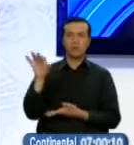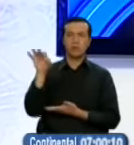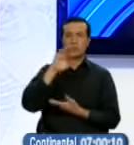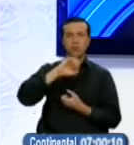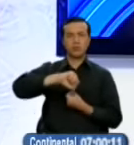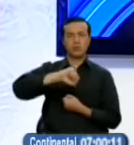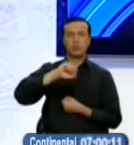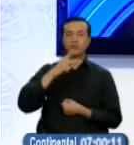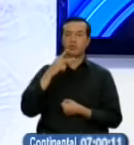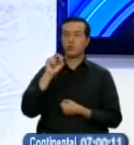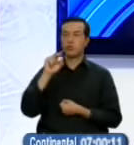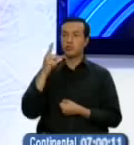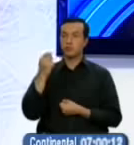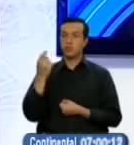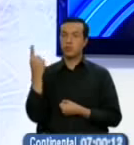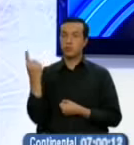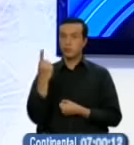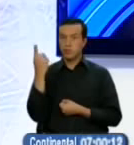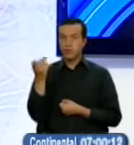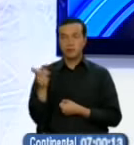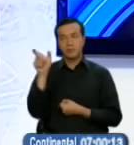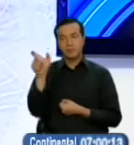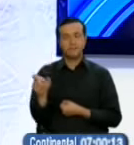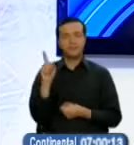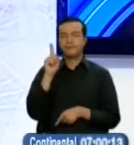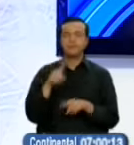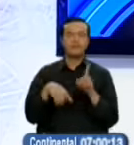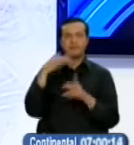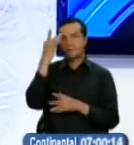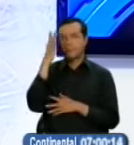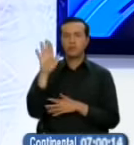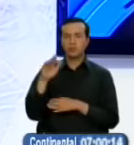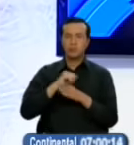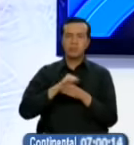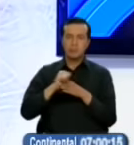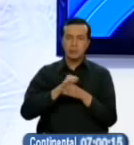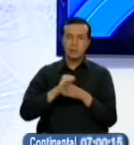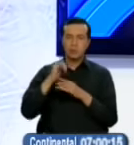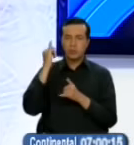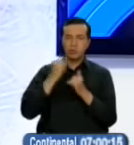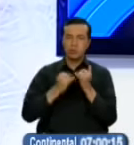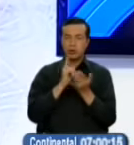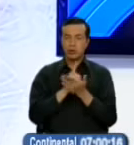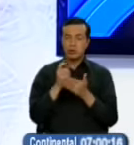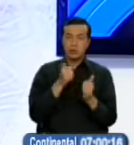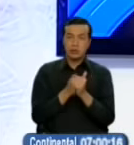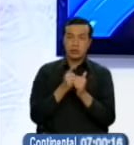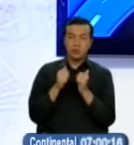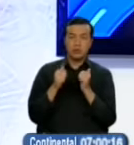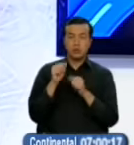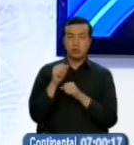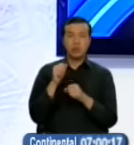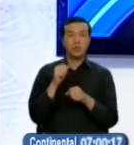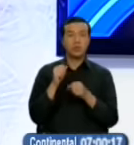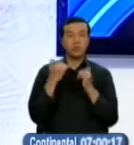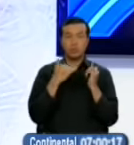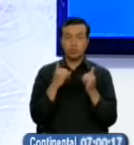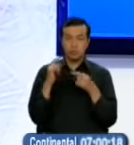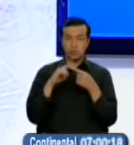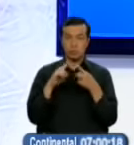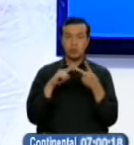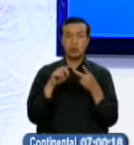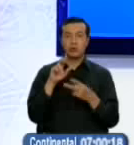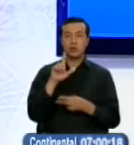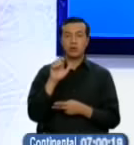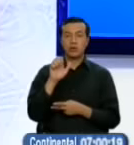porque Andrés Chocho en primera instancia fue designado. Él no puede por sus entrenamientos de la última etapa previo a su competencia de los Juegos Olímpicos. Y tampoco